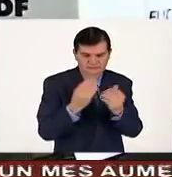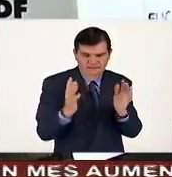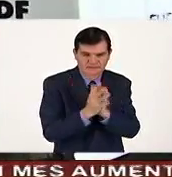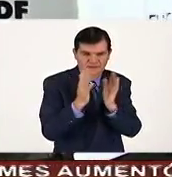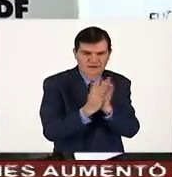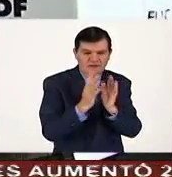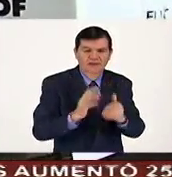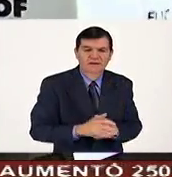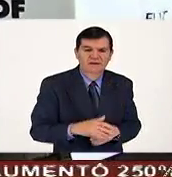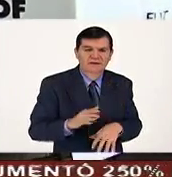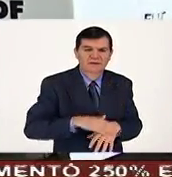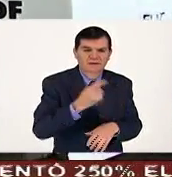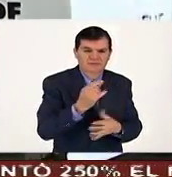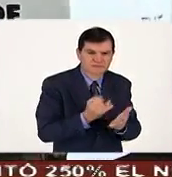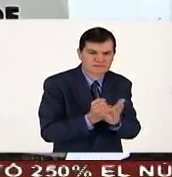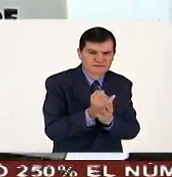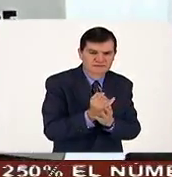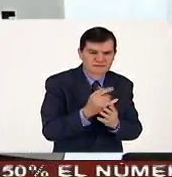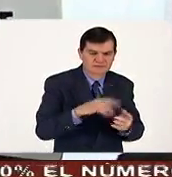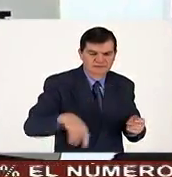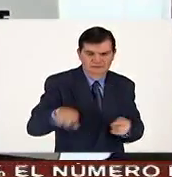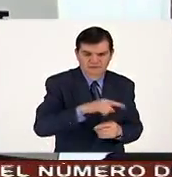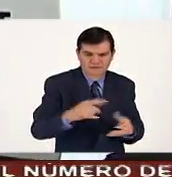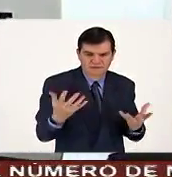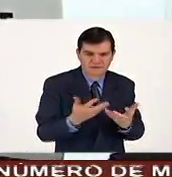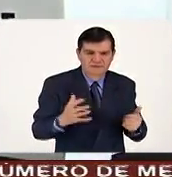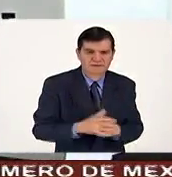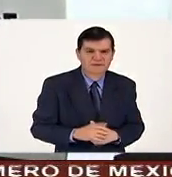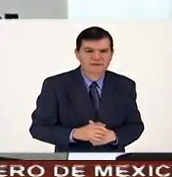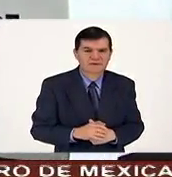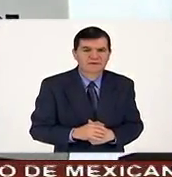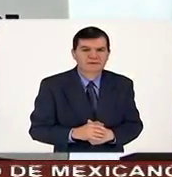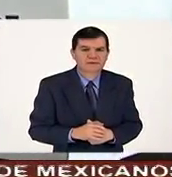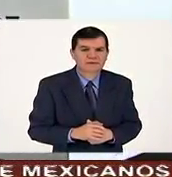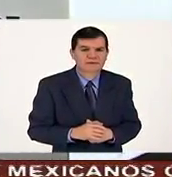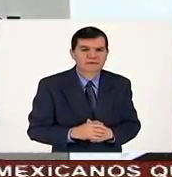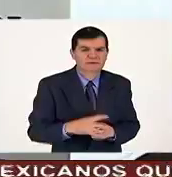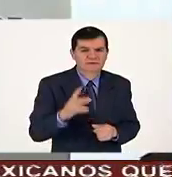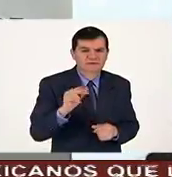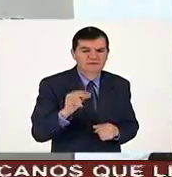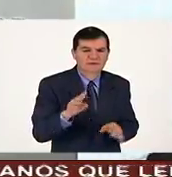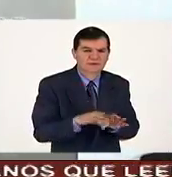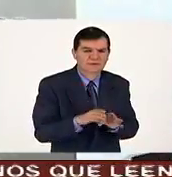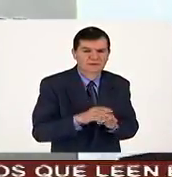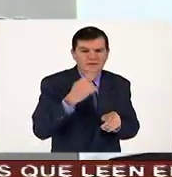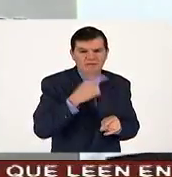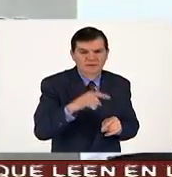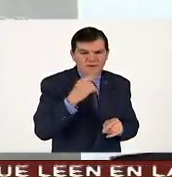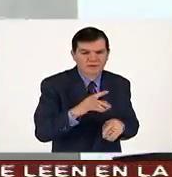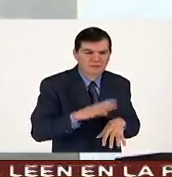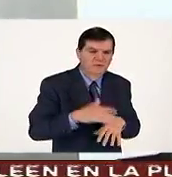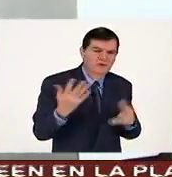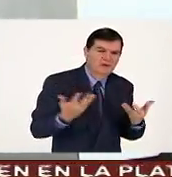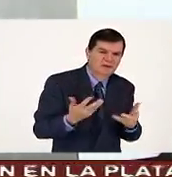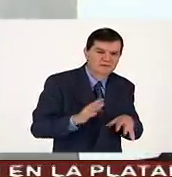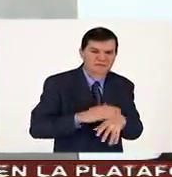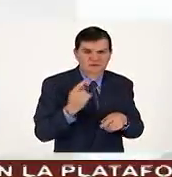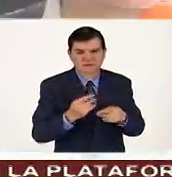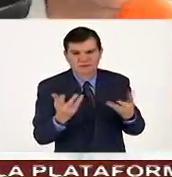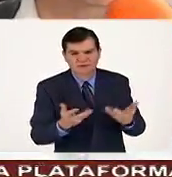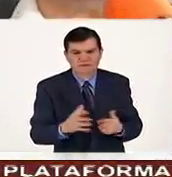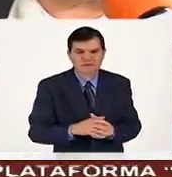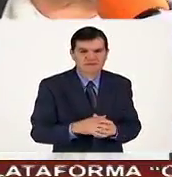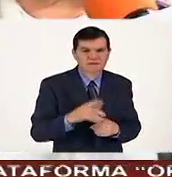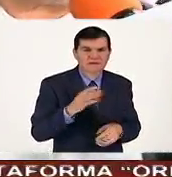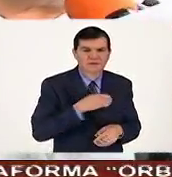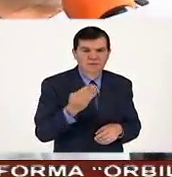¿no? Porque es una decisión que le debemos de tomar todos y no estarnos quejando después de que por qué lo hicieron o por qué no lo hicieron.